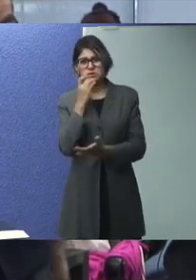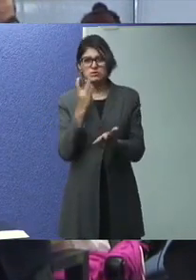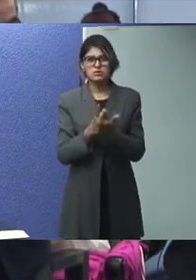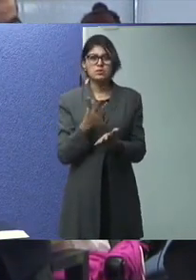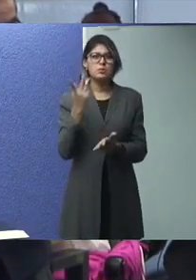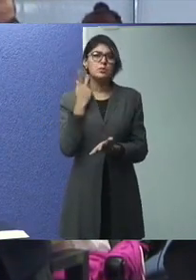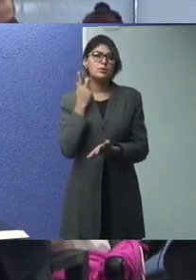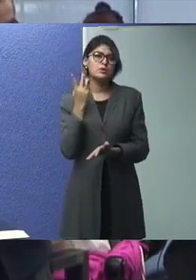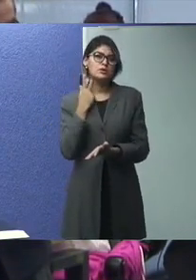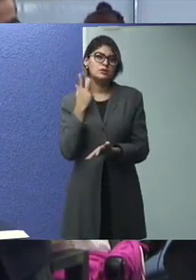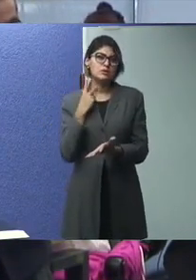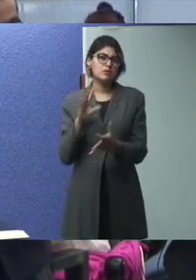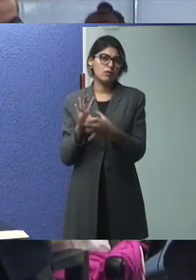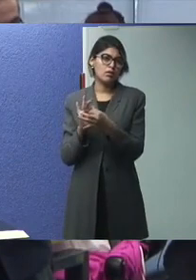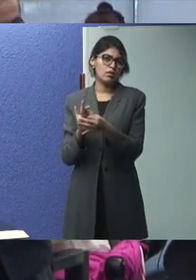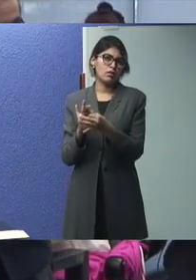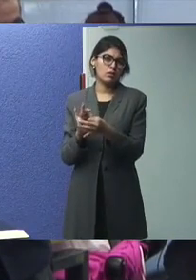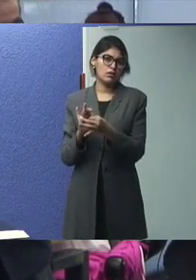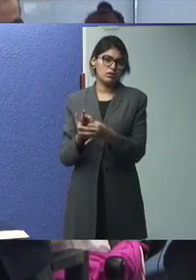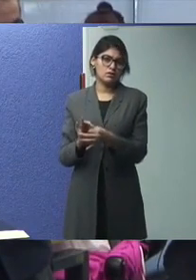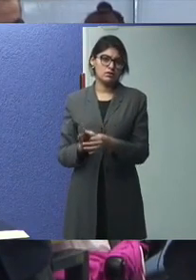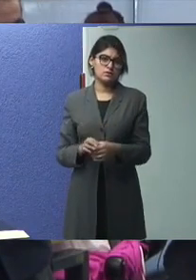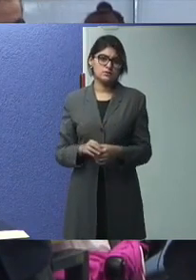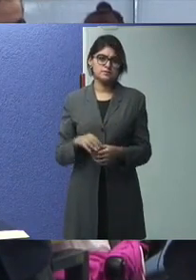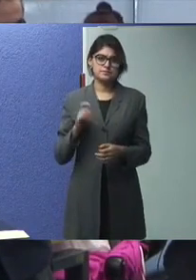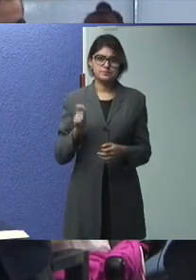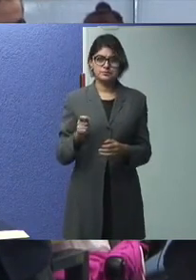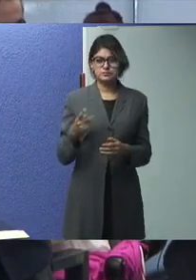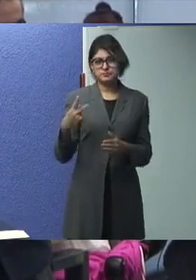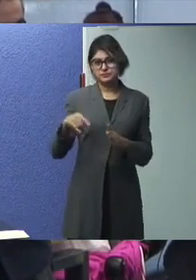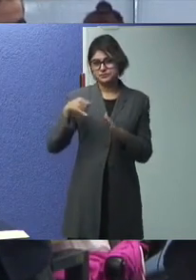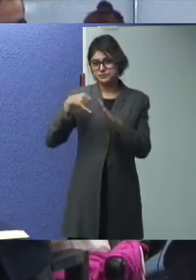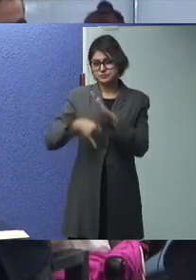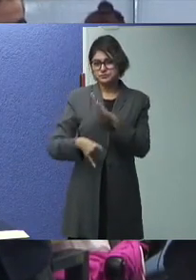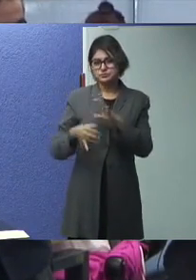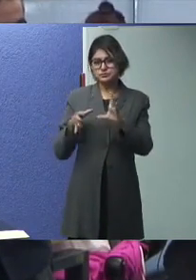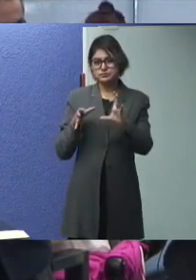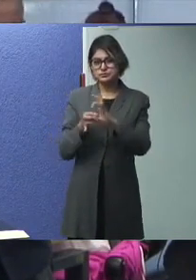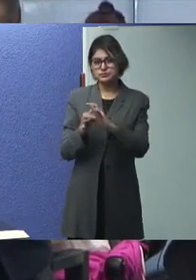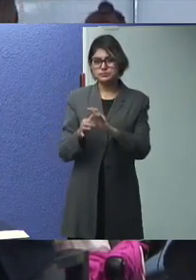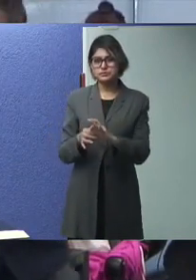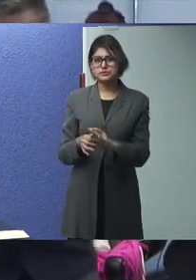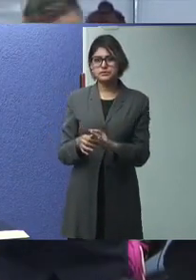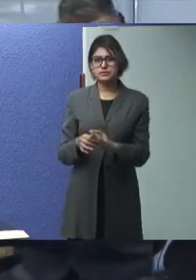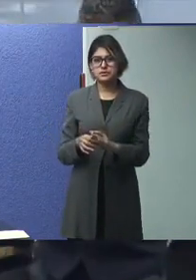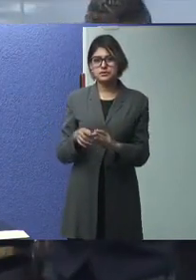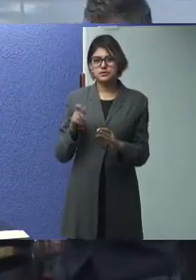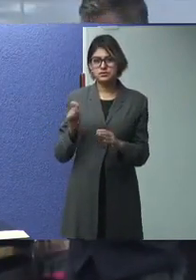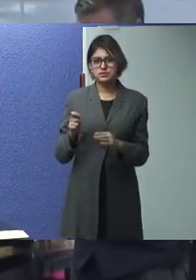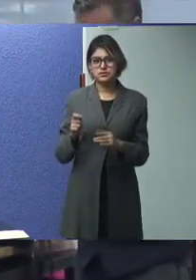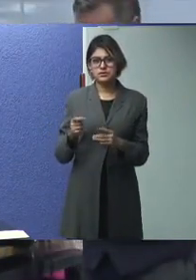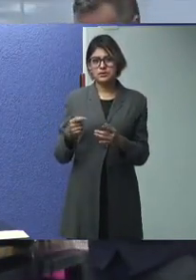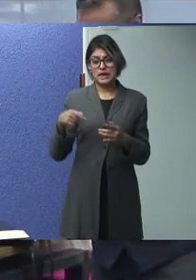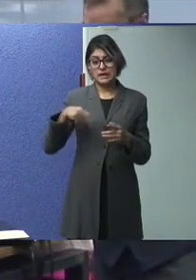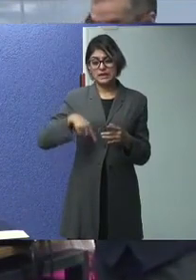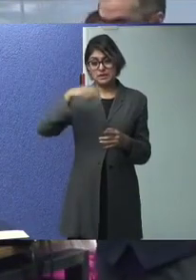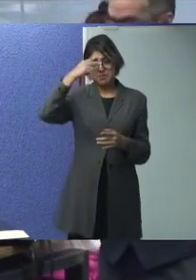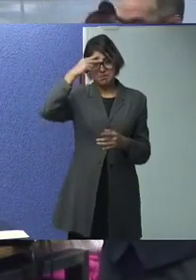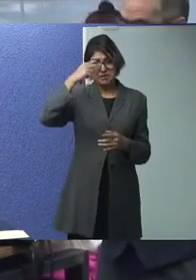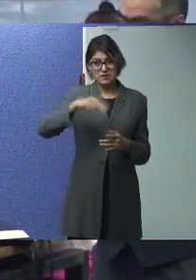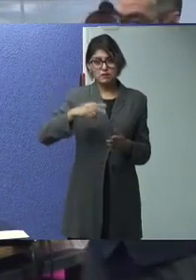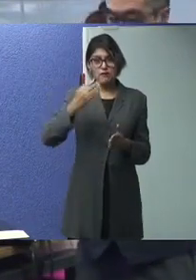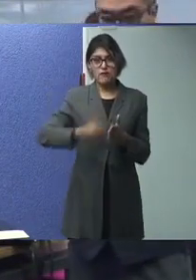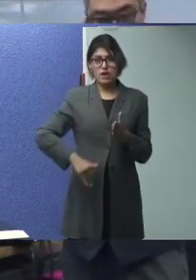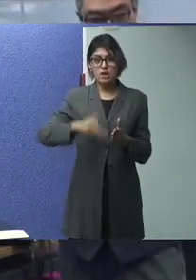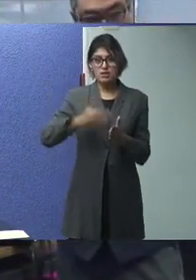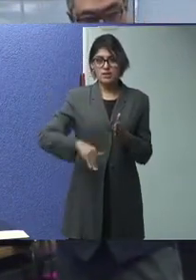de este colectivo en España, que tiene sus orígenes, una trayectoria histórica. Sin embargo, en México hace falta también